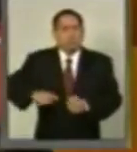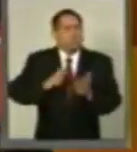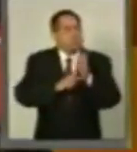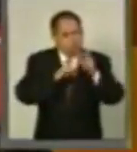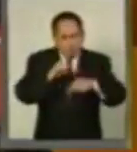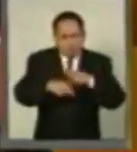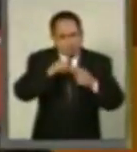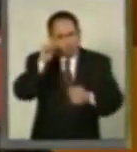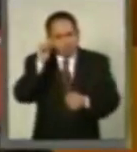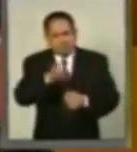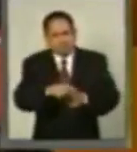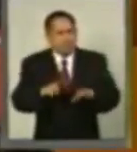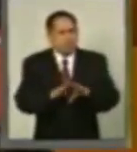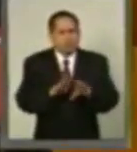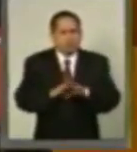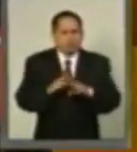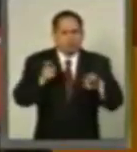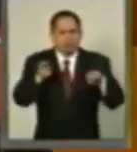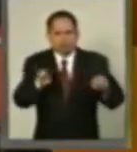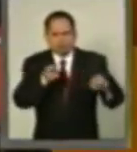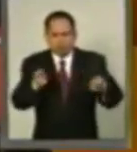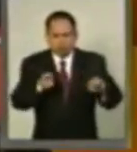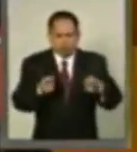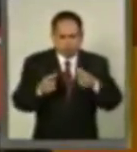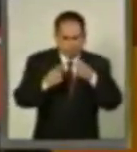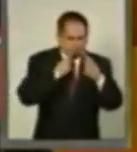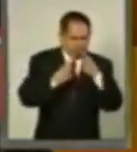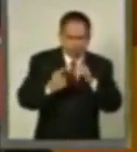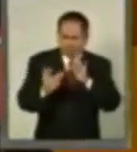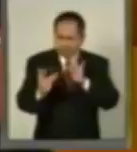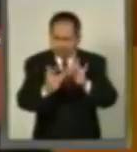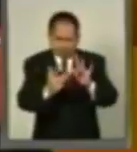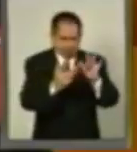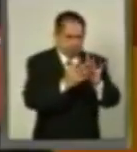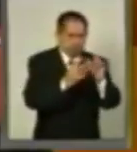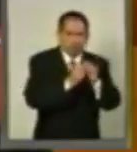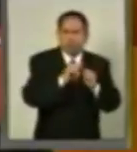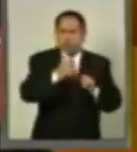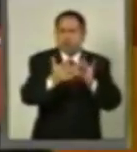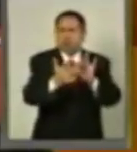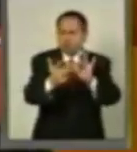la operación, la interlocución política con todas las fuerzas.